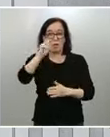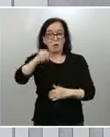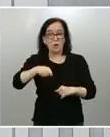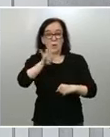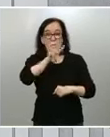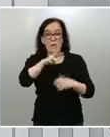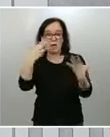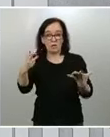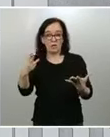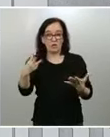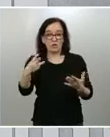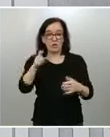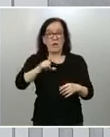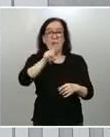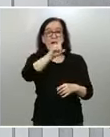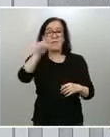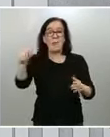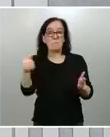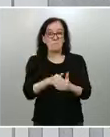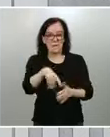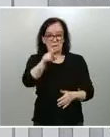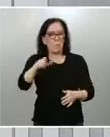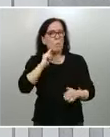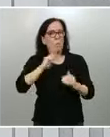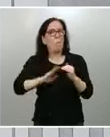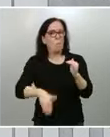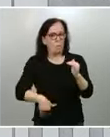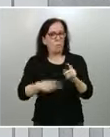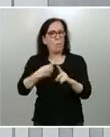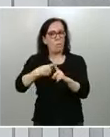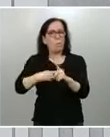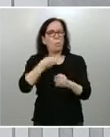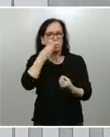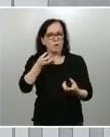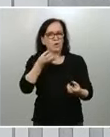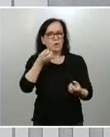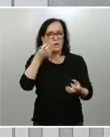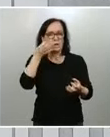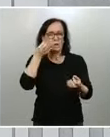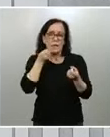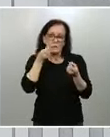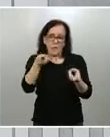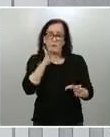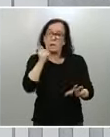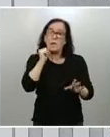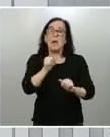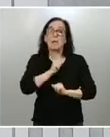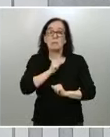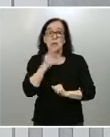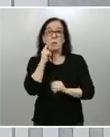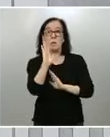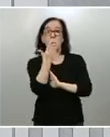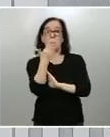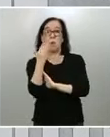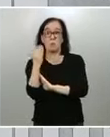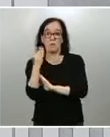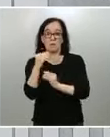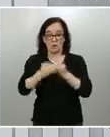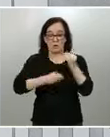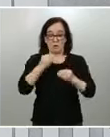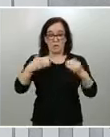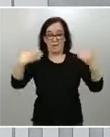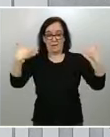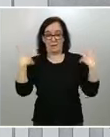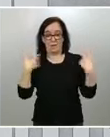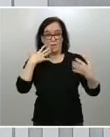100.000 habitantes que es baja tiene buenos datos insisto pero vamos a ver vamos a esperar que propuestas nos hacen los responsables sanitarios de la comunidad